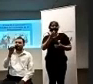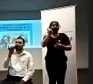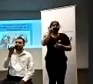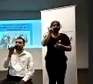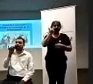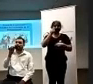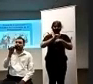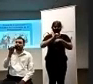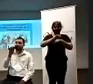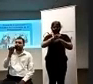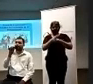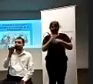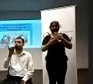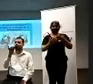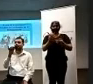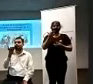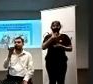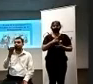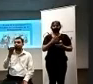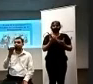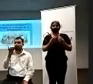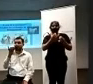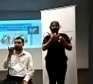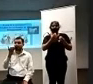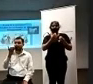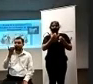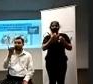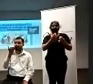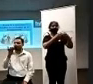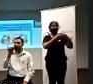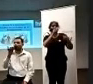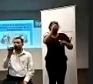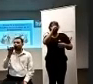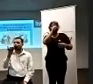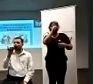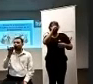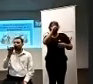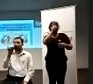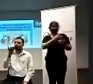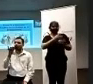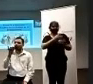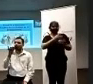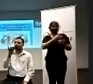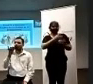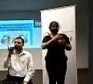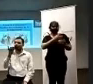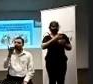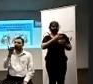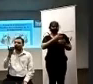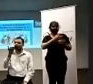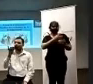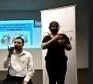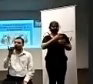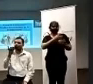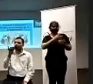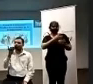un plan de vacunación que incluya a las personas con discapacidad. Yo cuando tuve mi primera dosis, que fue en julio,